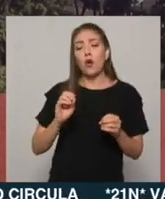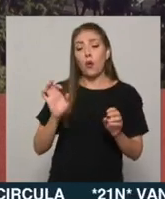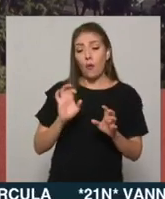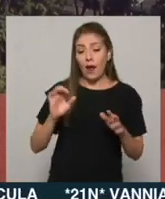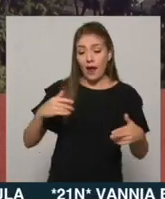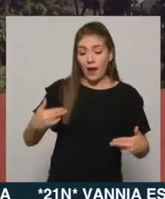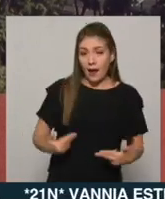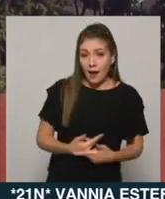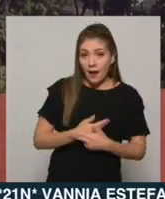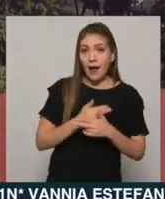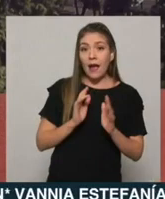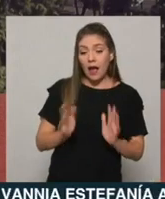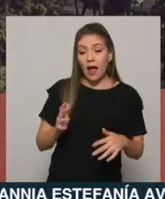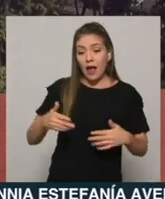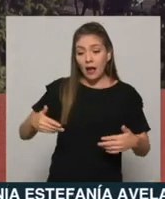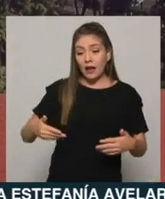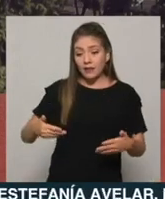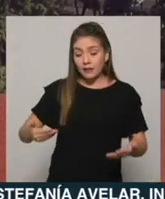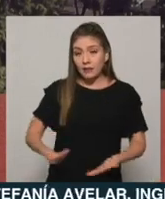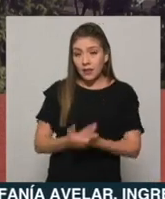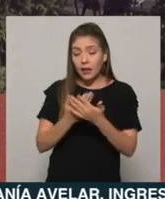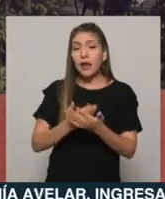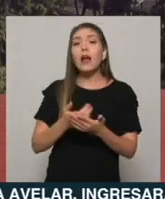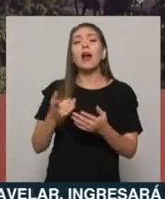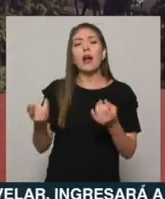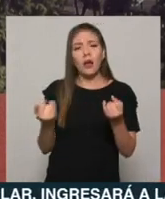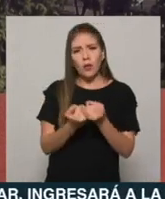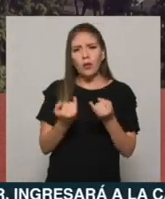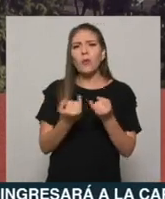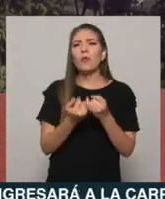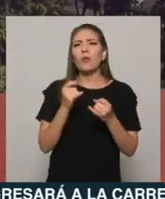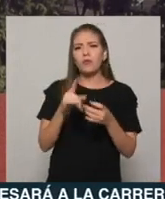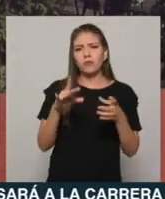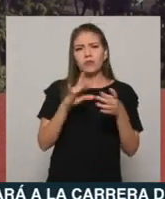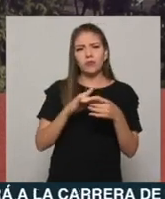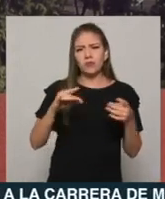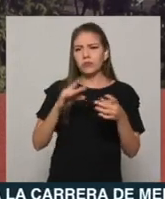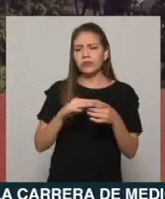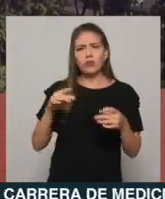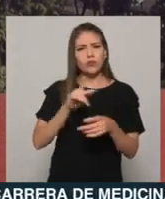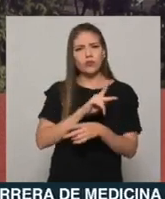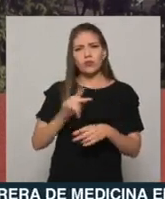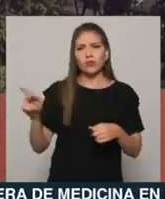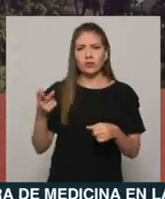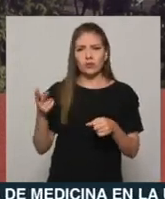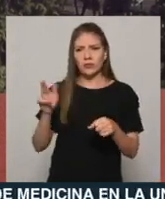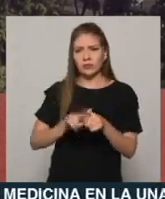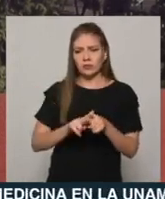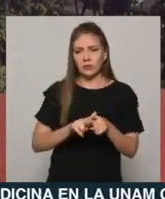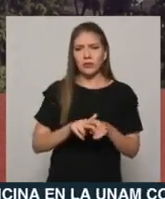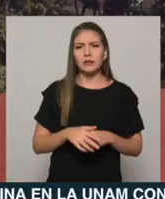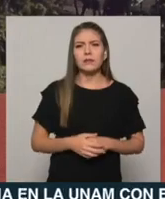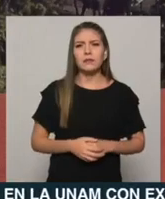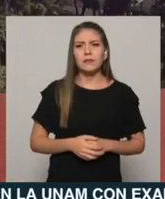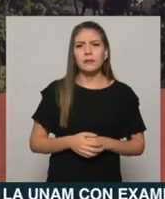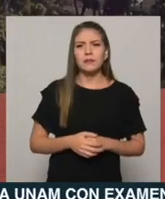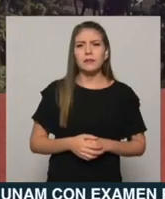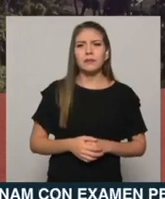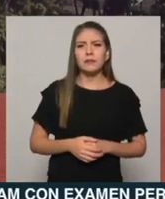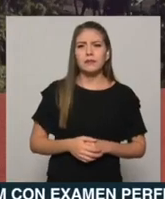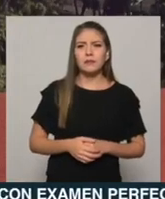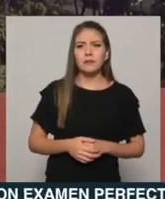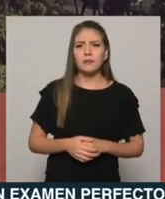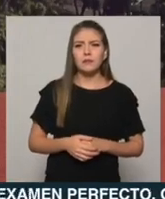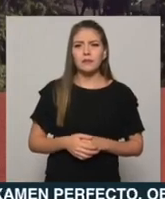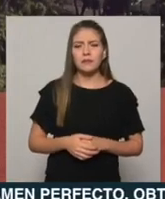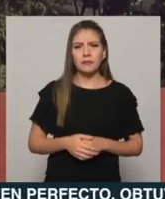puerperio, en el alojamiento conjunto que existe precisamente en los hospitales. Esta estrategia está tanto en las unidades de medicina